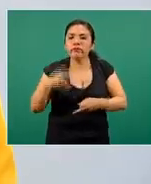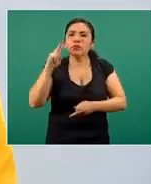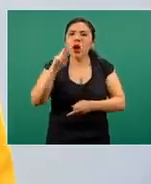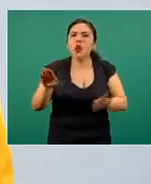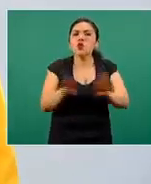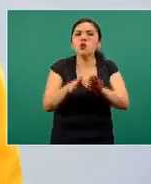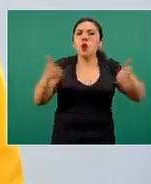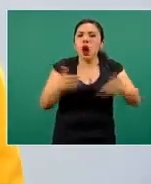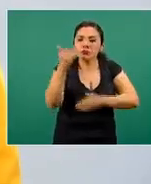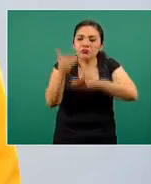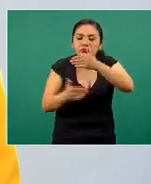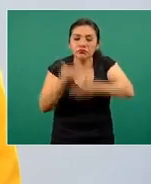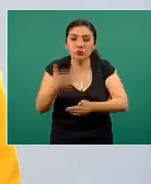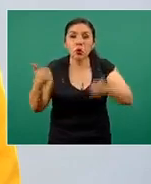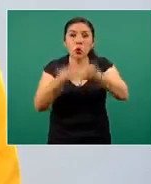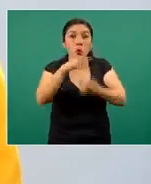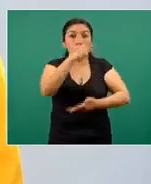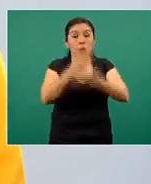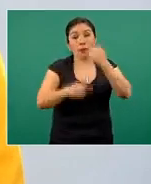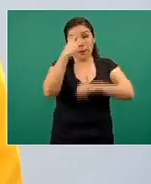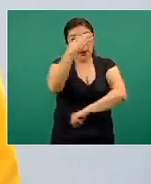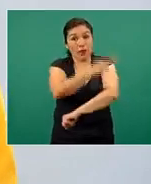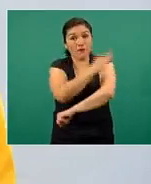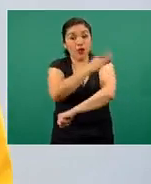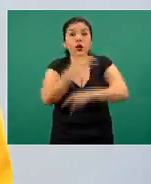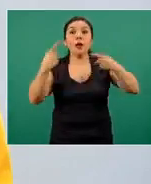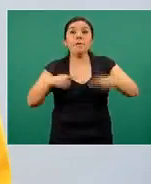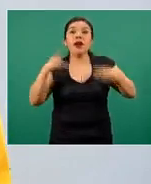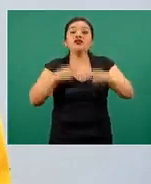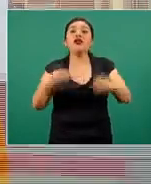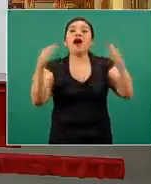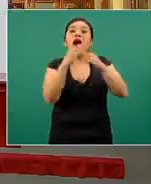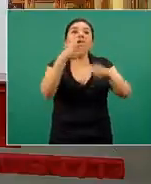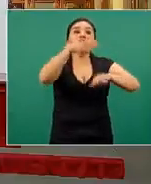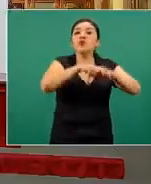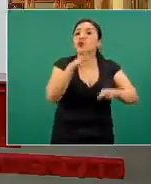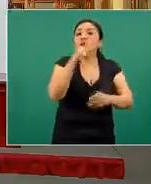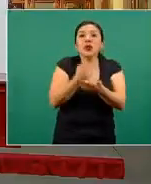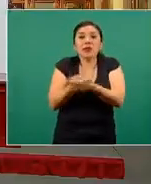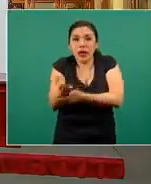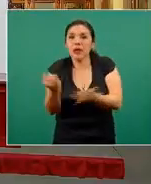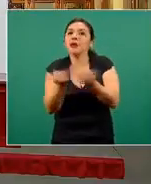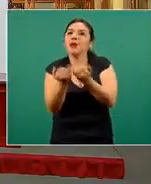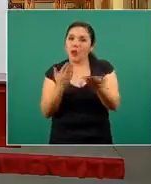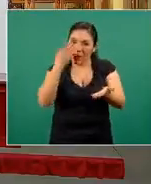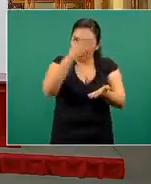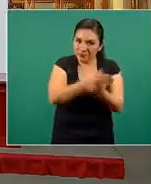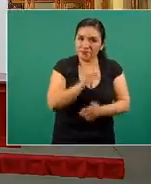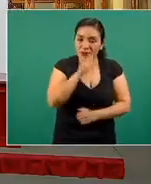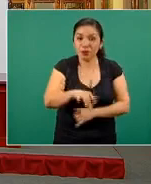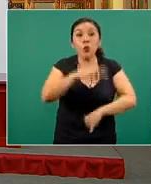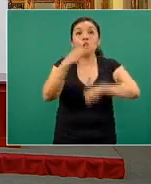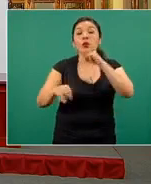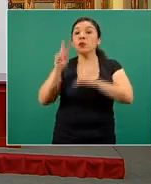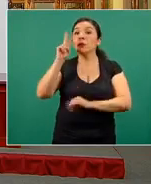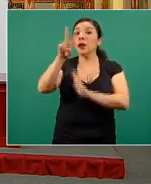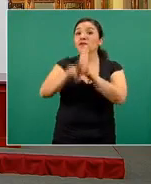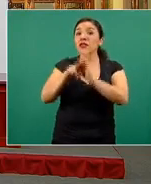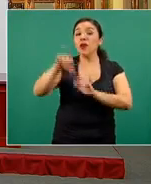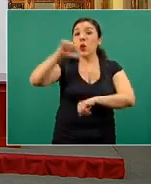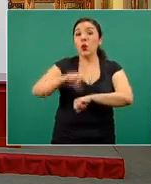el programa para vacunar a adultos mayores postrados y en residencias también avanzado. Y termino con el video. Al corte de